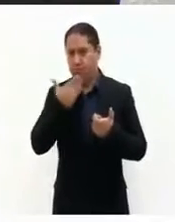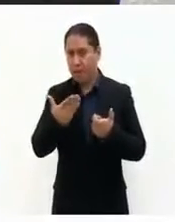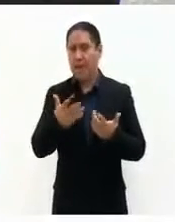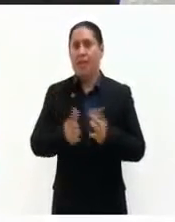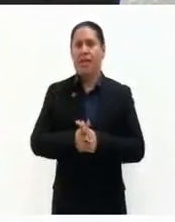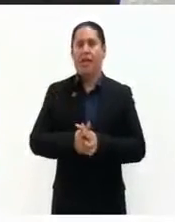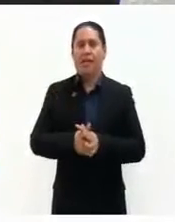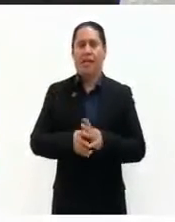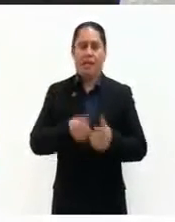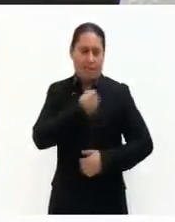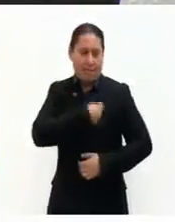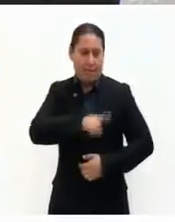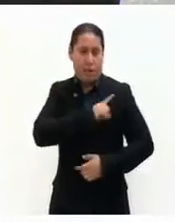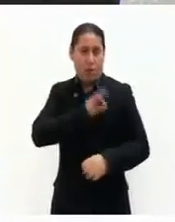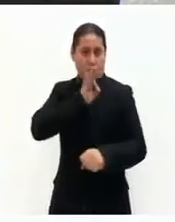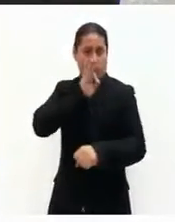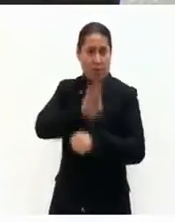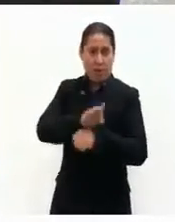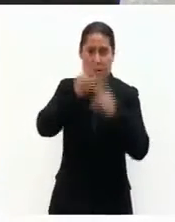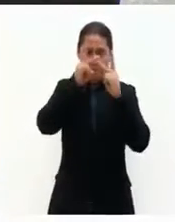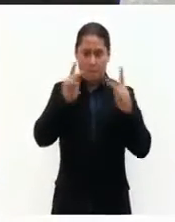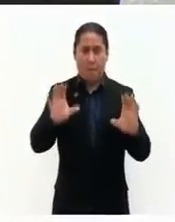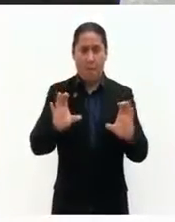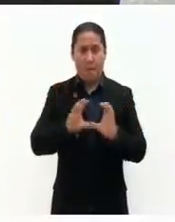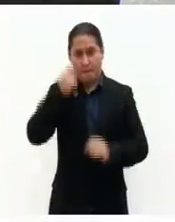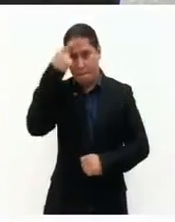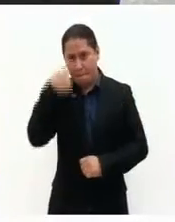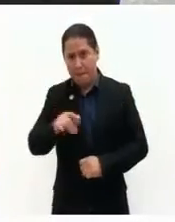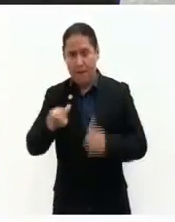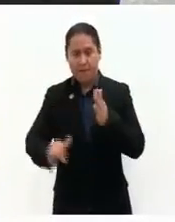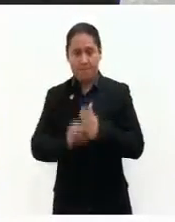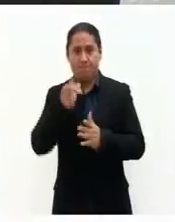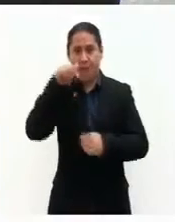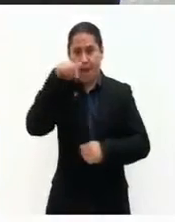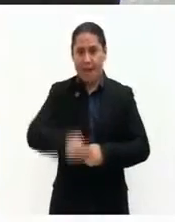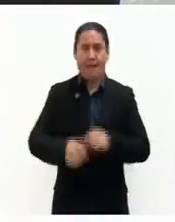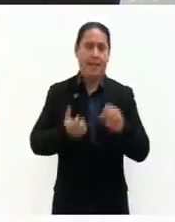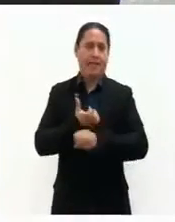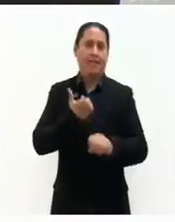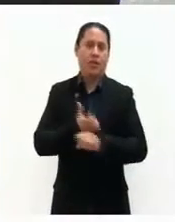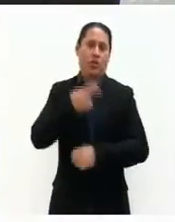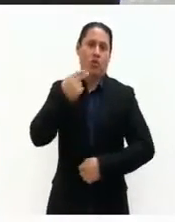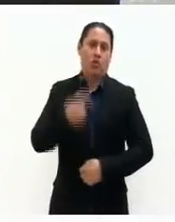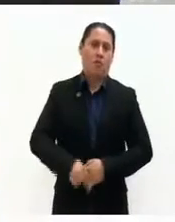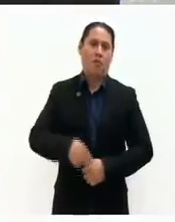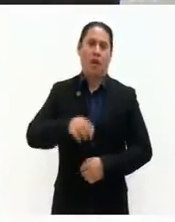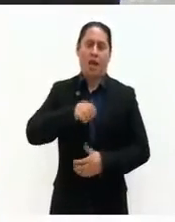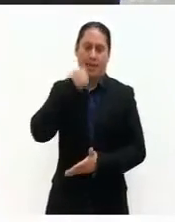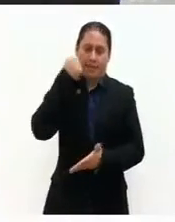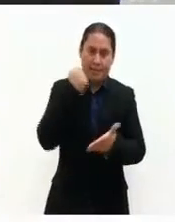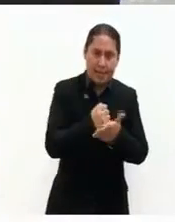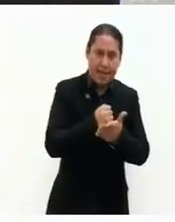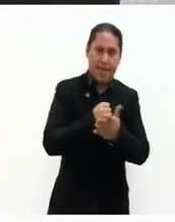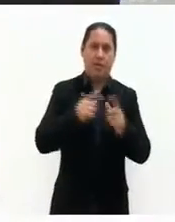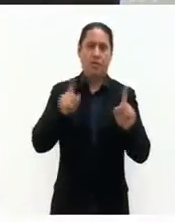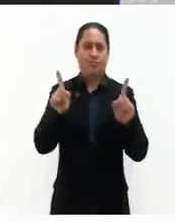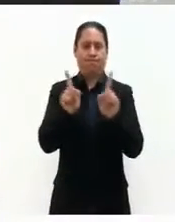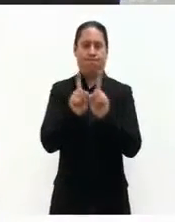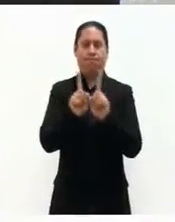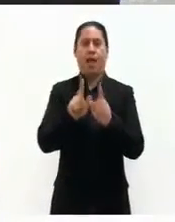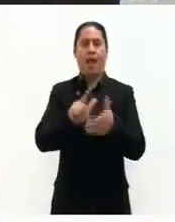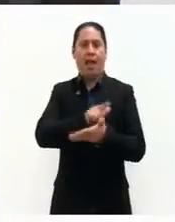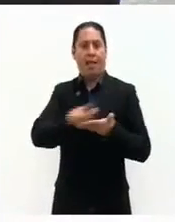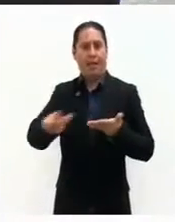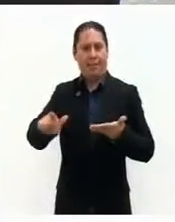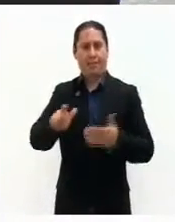Calidad en Seguridad Sanitaria y Protección Civil para la Infraestructura Turística del Estado, denominado Sello Contacto Limpio Chiapas,